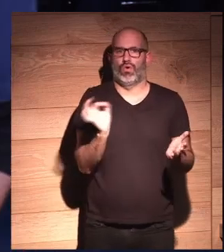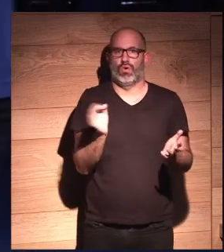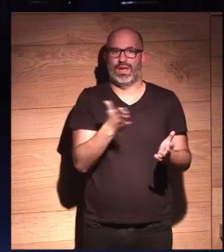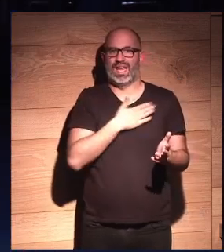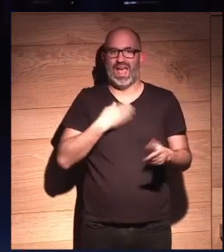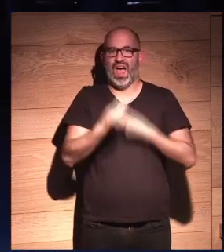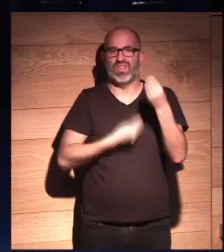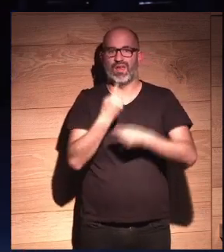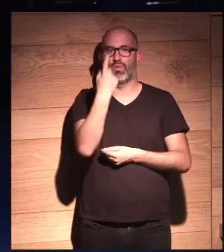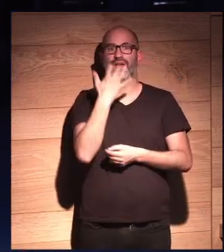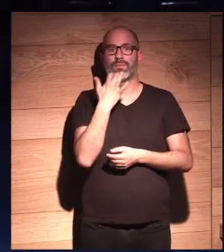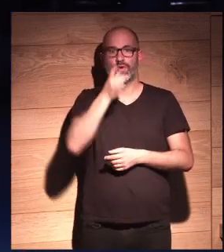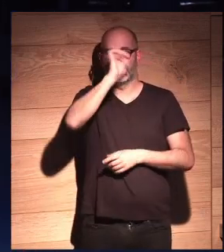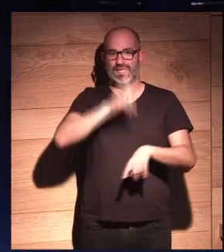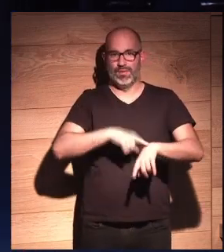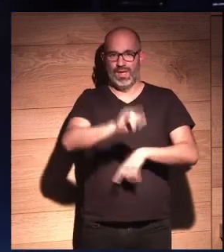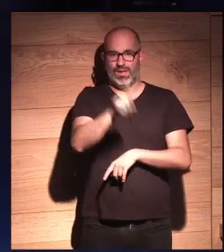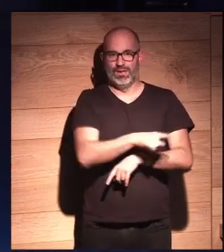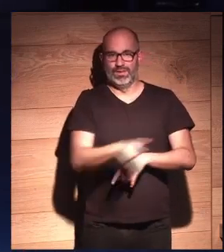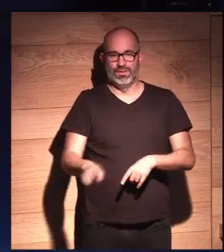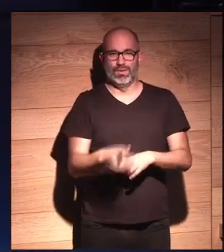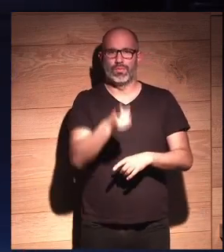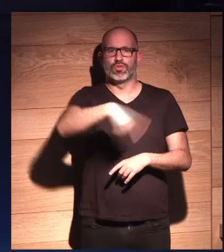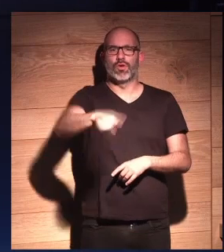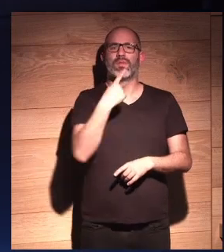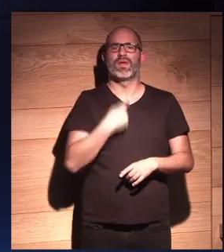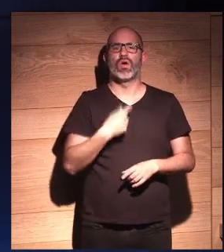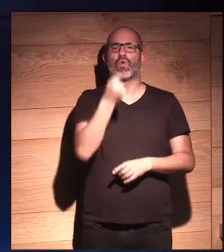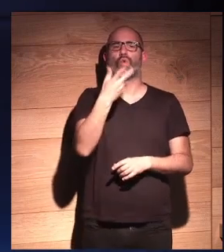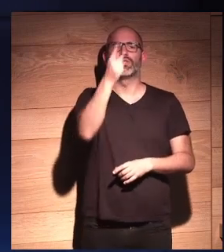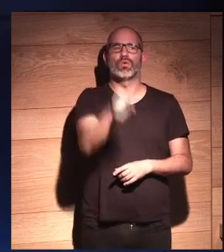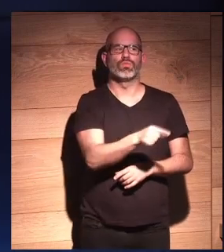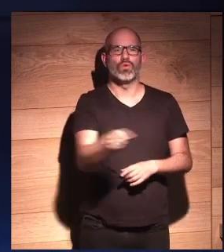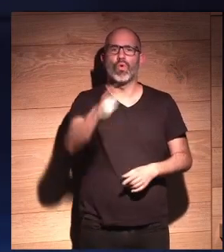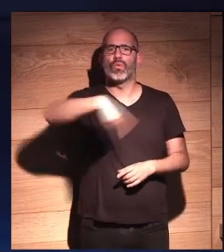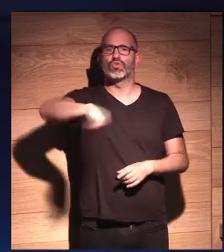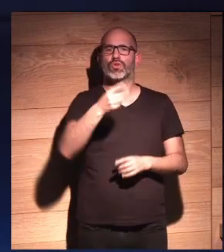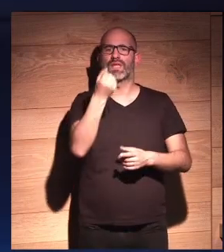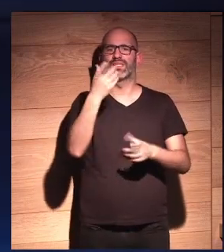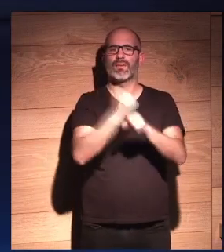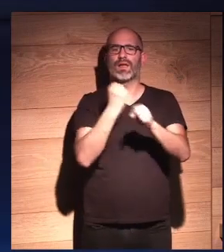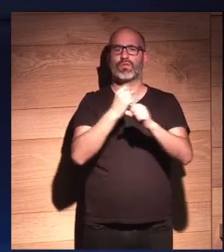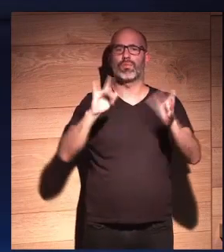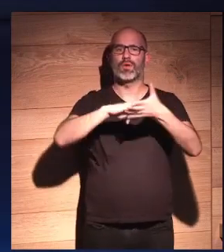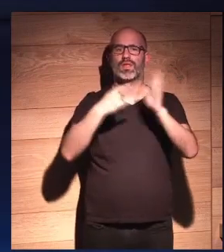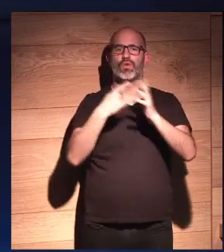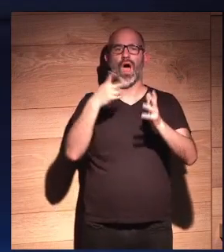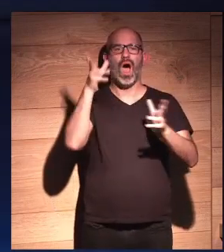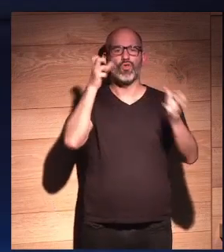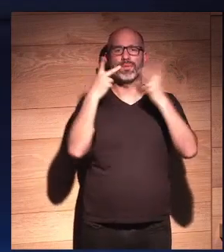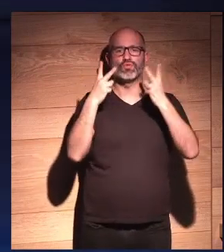os quería hacer un ejemplo, pero no me va a dar tiempo, de que me dijerais de cuántos de vosotros estáis trabajando en un proyecto audiovisual y que me